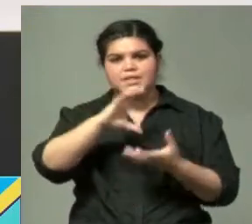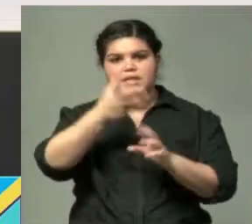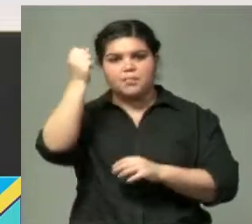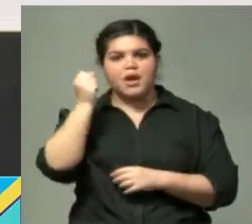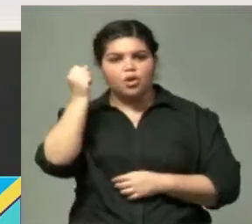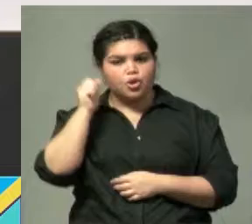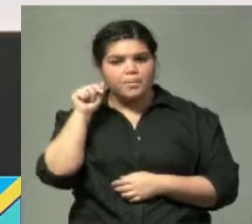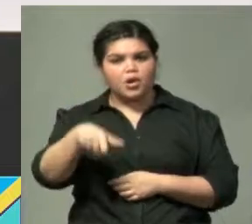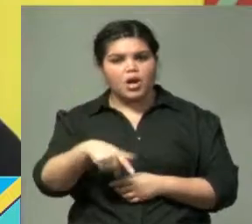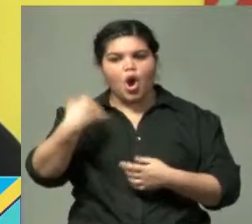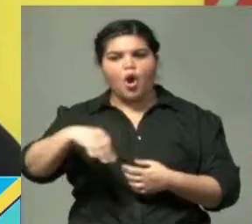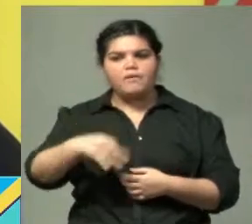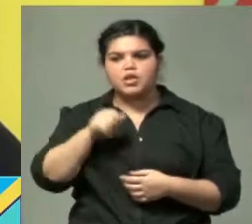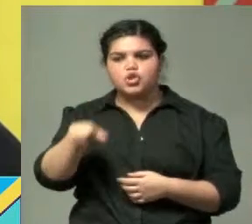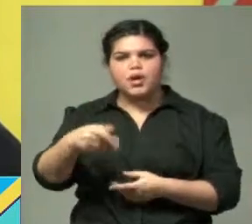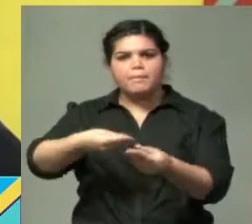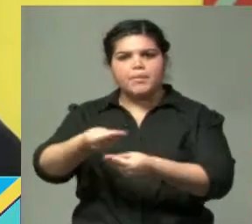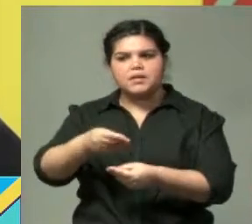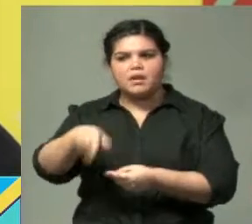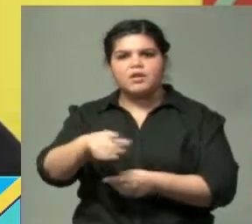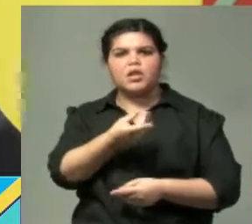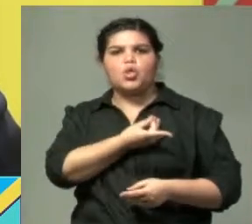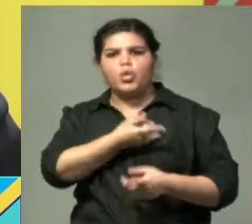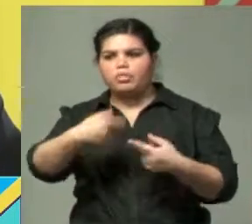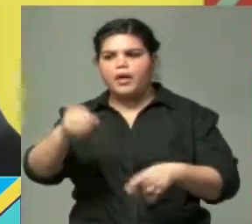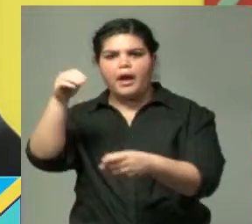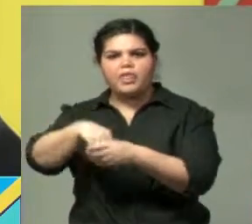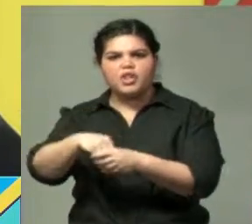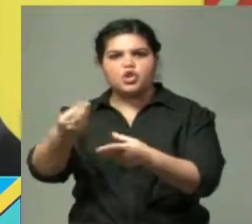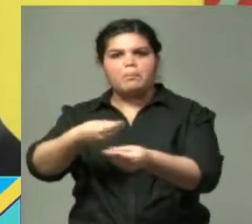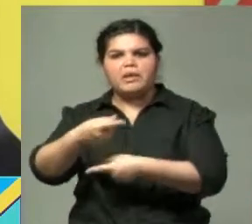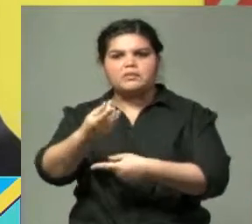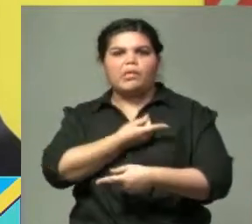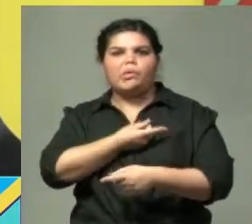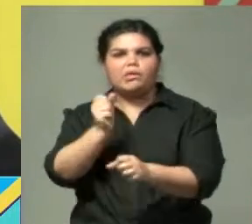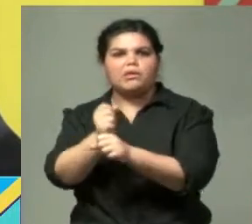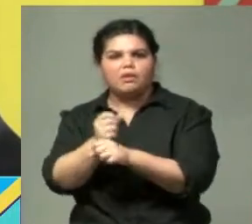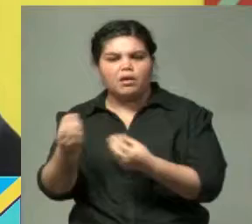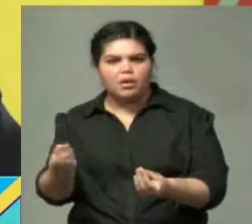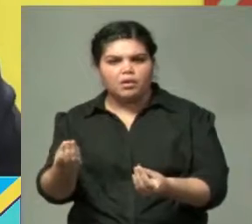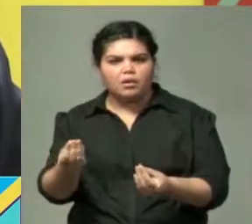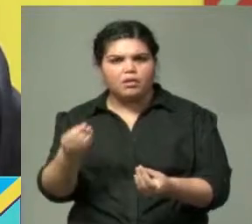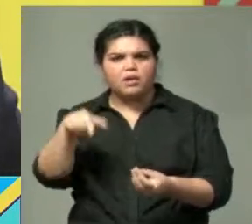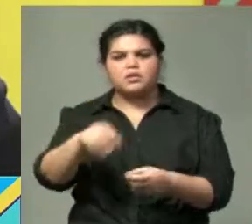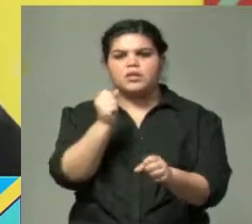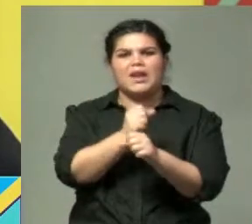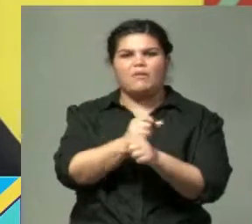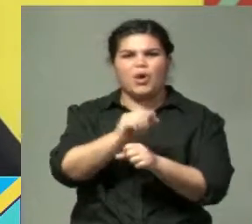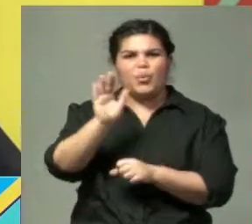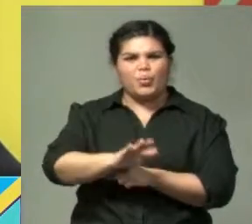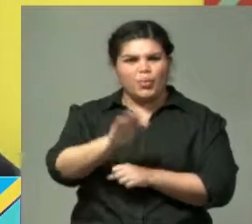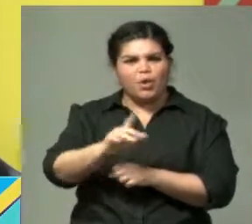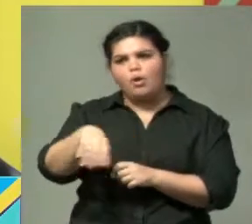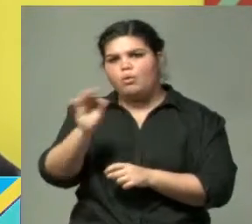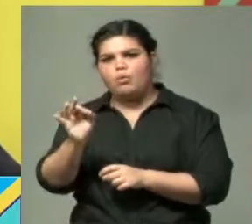obligás a la empresa a tomarlo. La pregunta es ¿dónde lo tomás? ¿Lo ponés en un trabajo de menor calidad o lo capacitas y tratás de